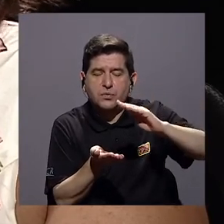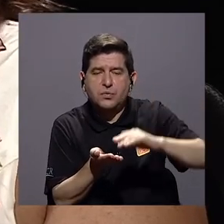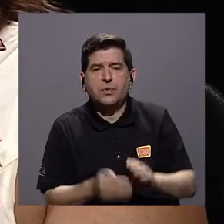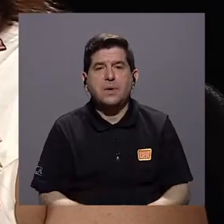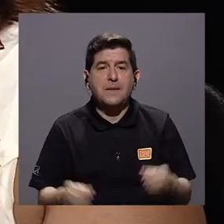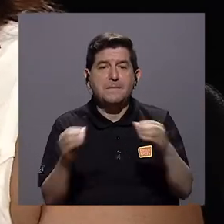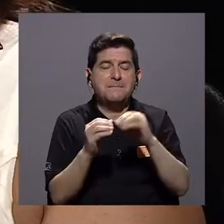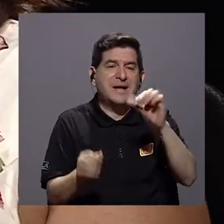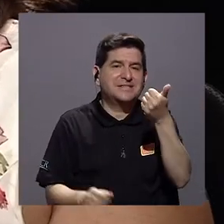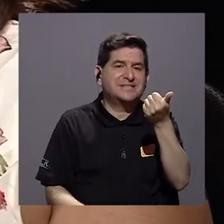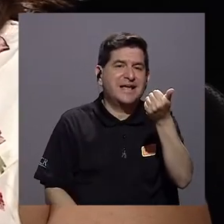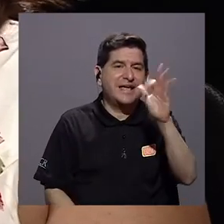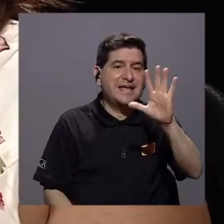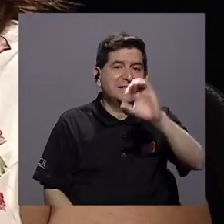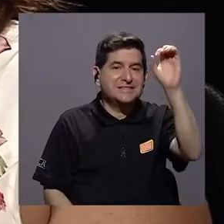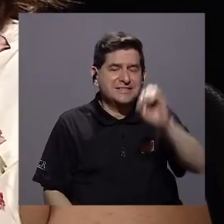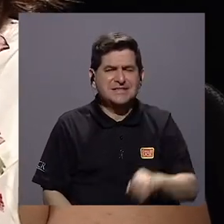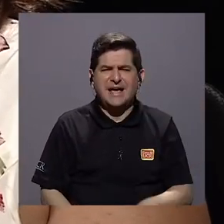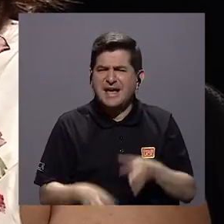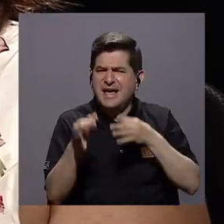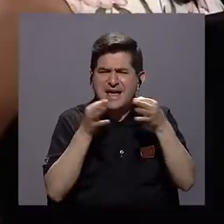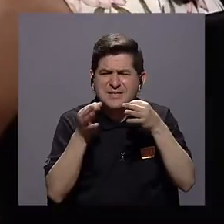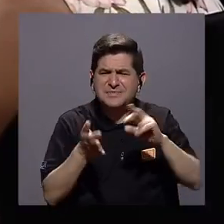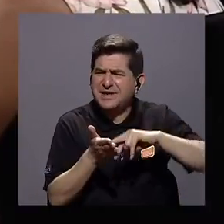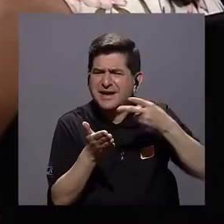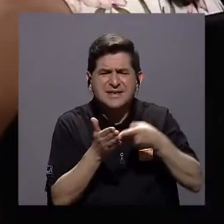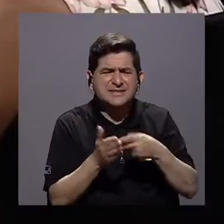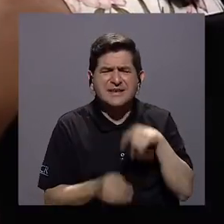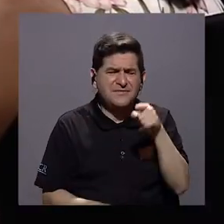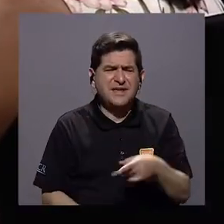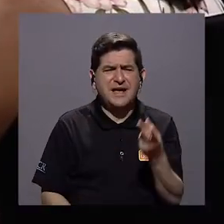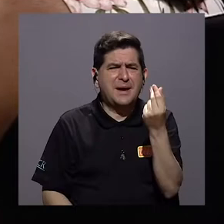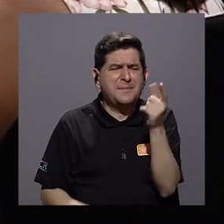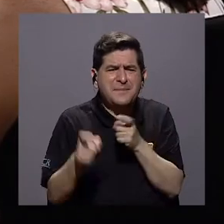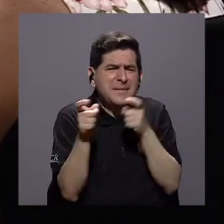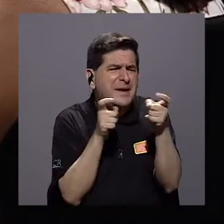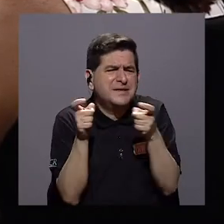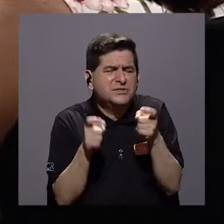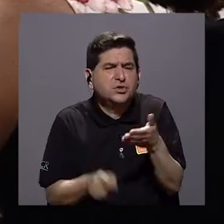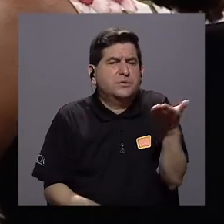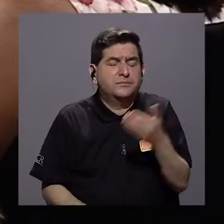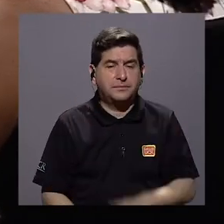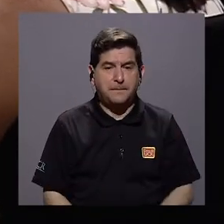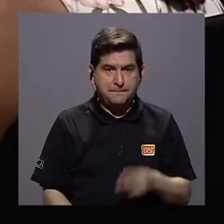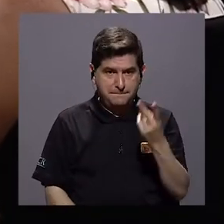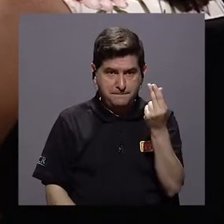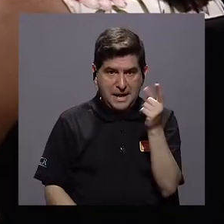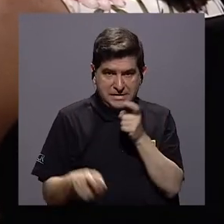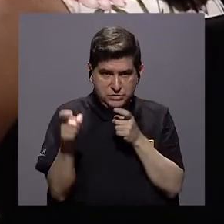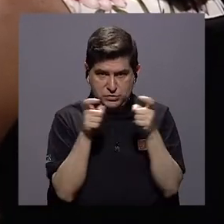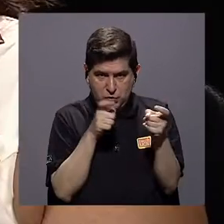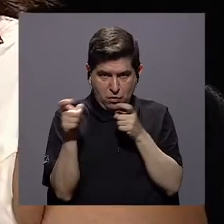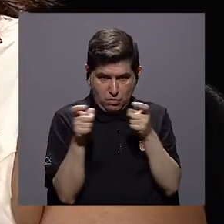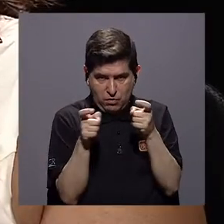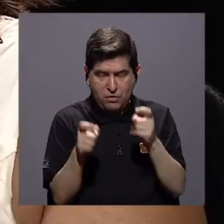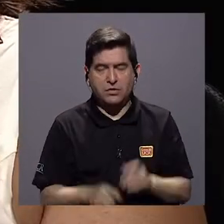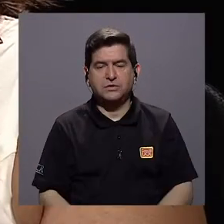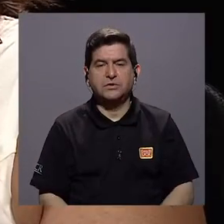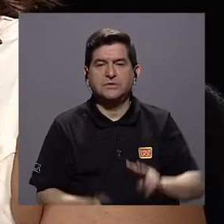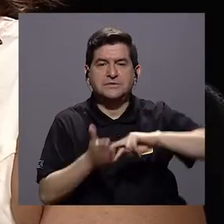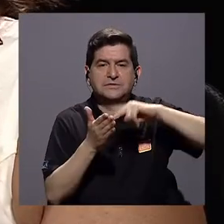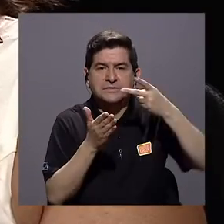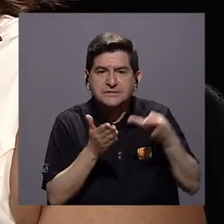bajado en más de un 15%. Explíquele a la gente qué es regulado para que la gente lo entienda, doña Isabel. Ok, un precio regulado es